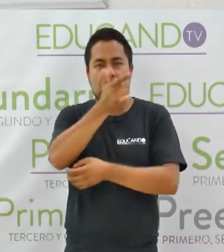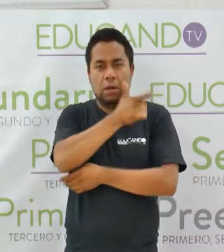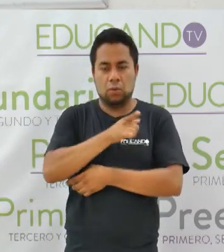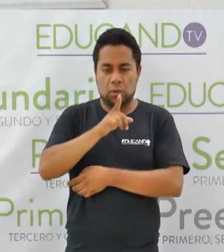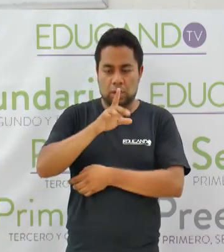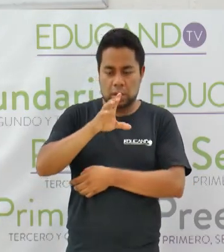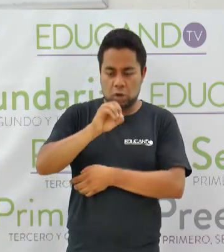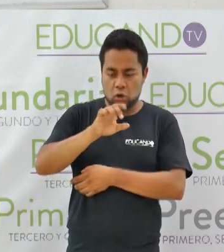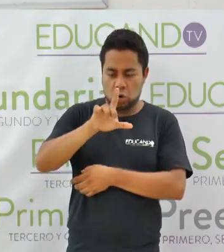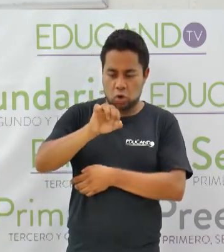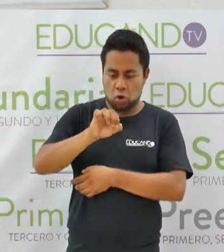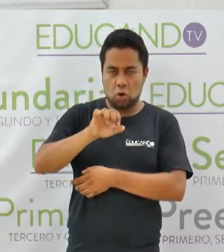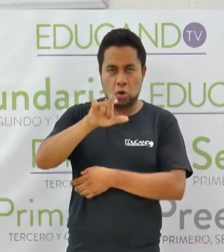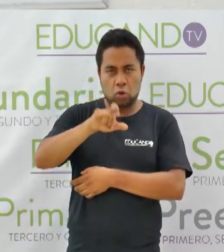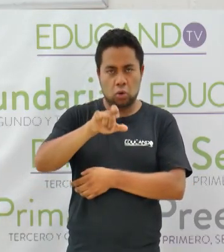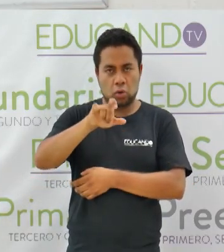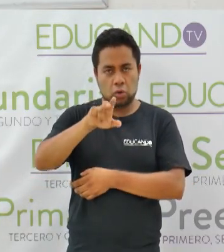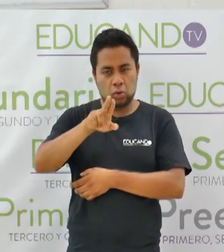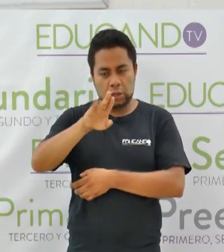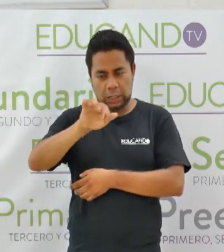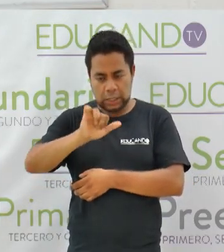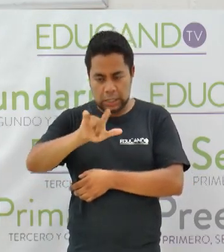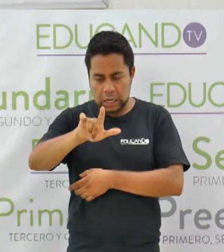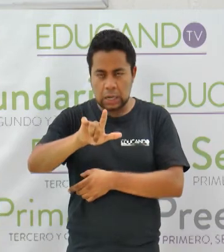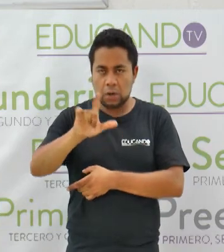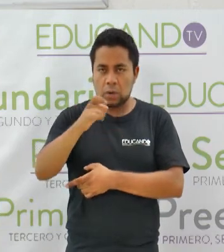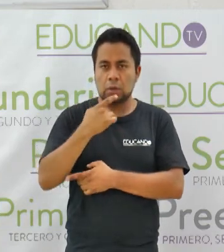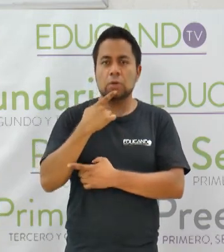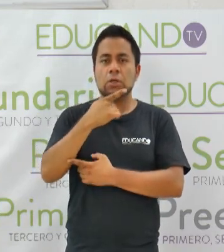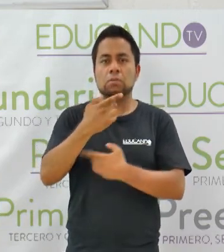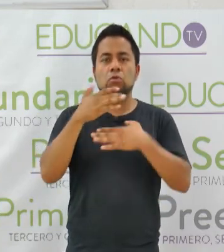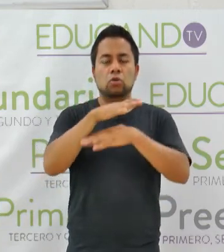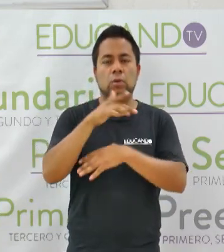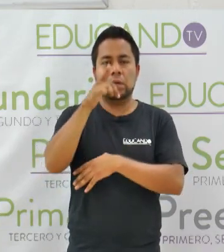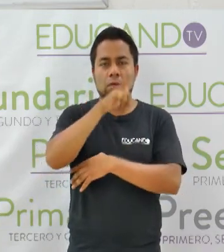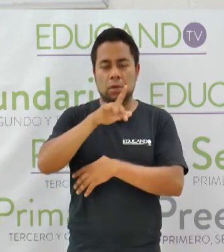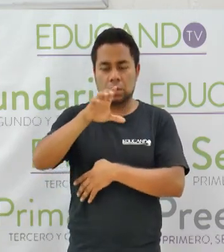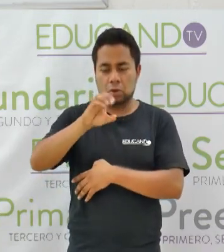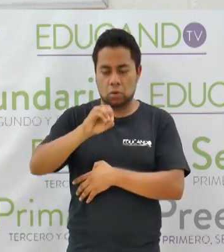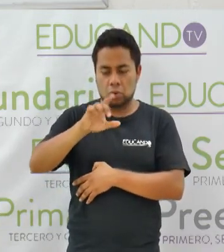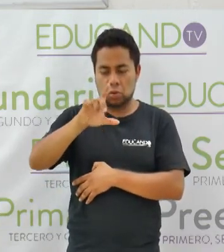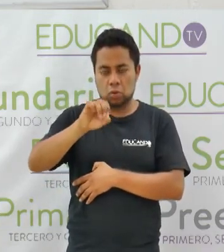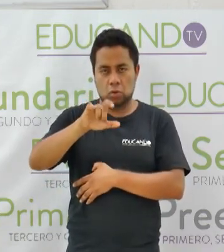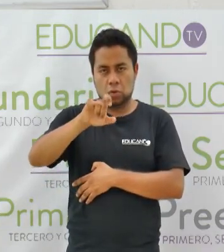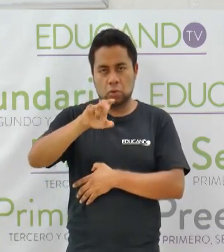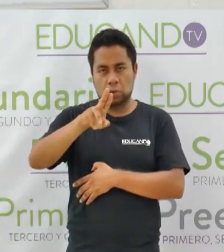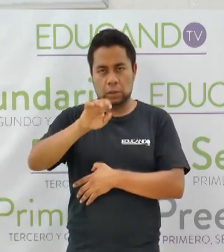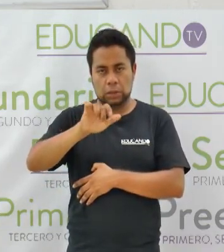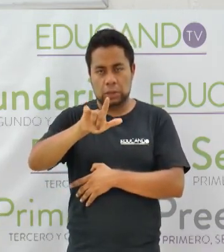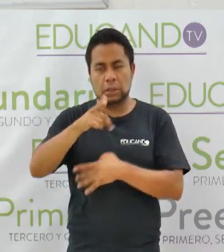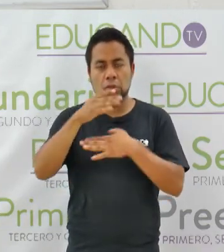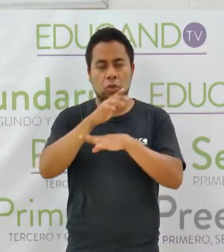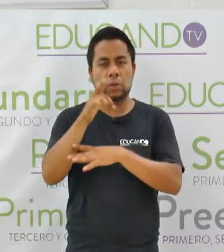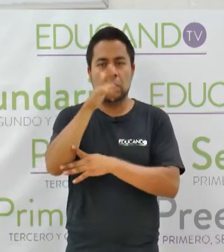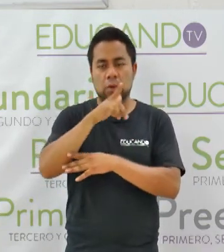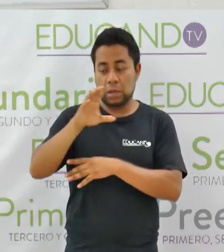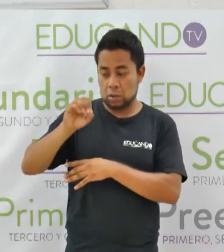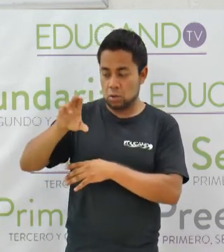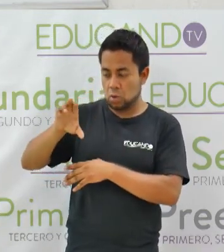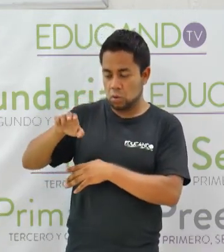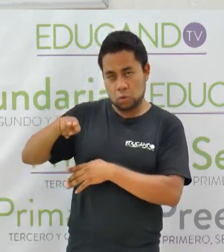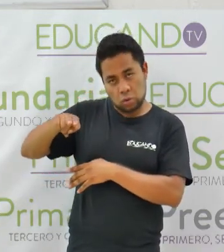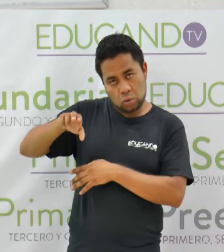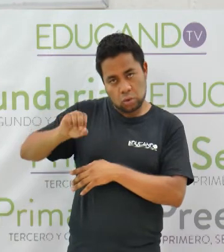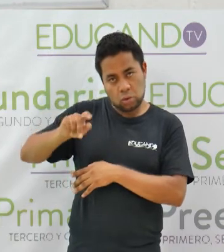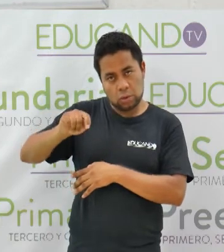un lenguaje coloquial. Bien, y cuando hablamos de un lenguaje coloquial, estamos hablando de un lenguaje